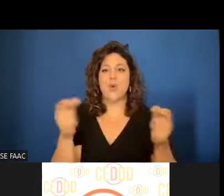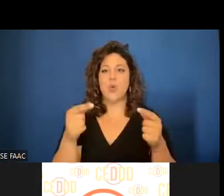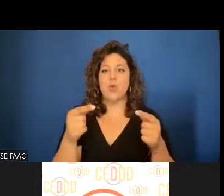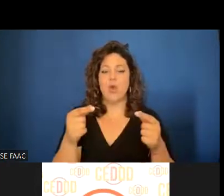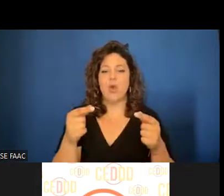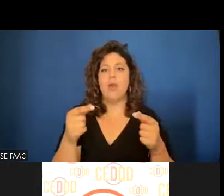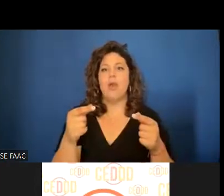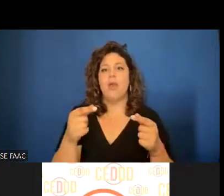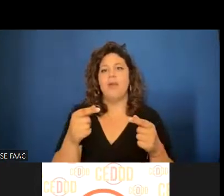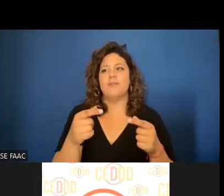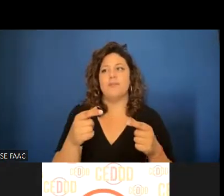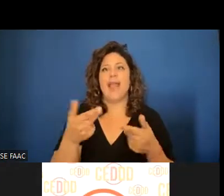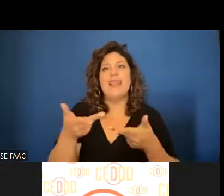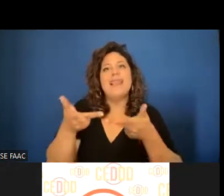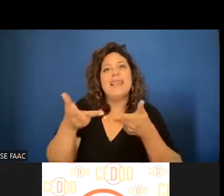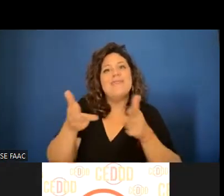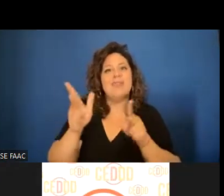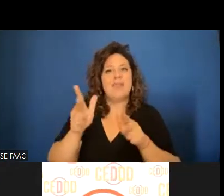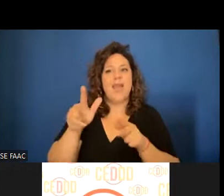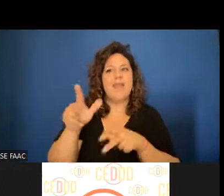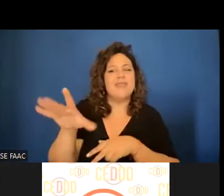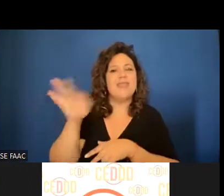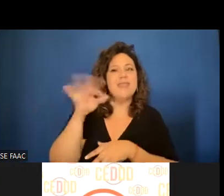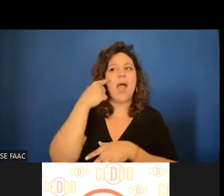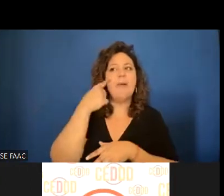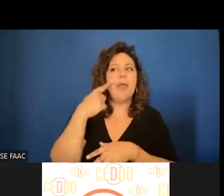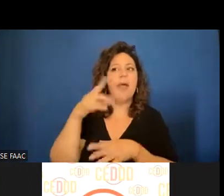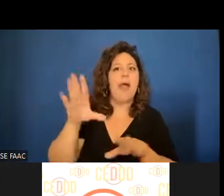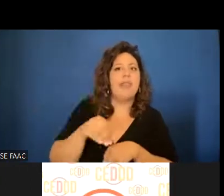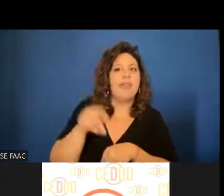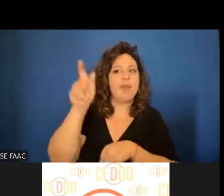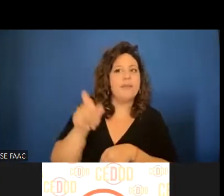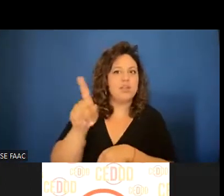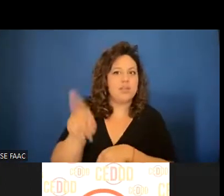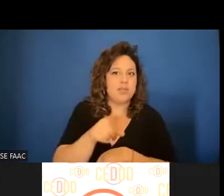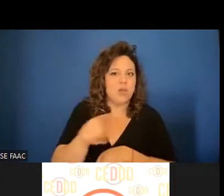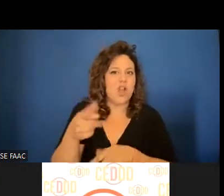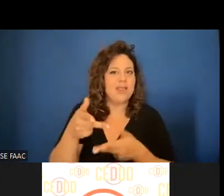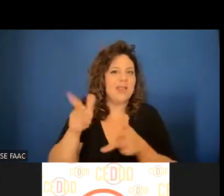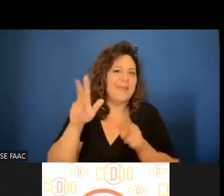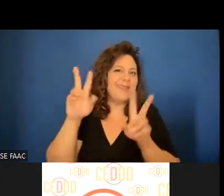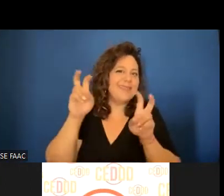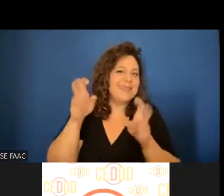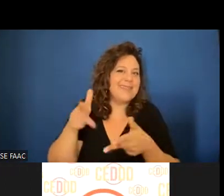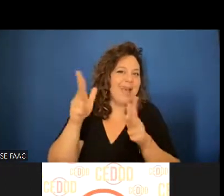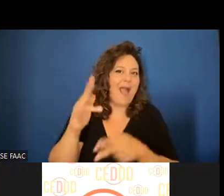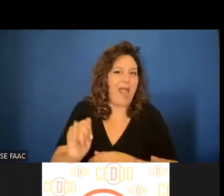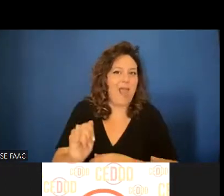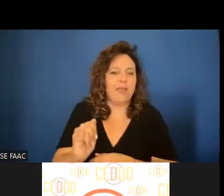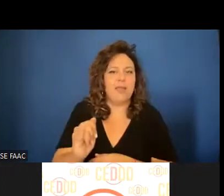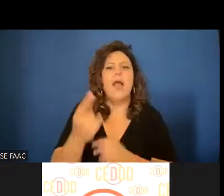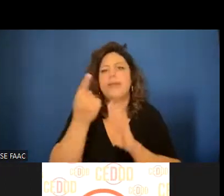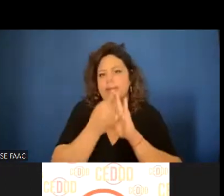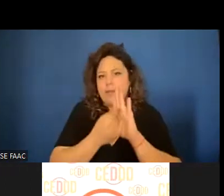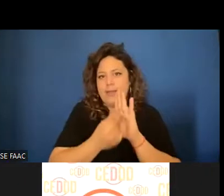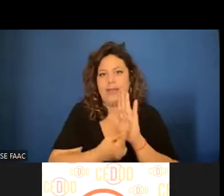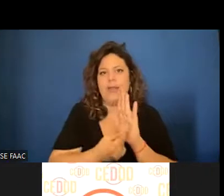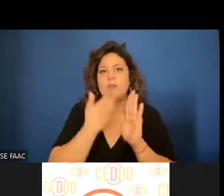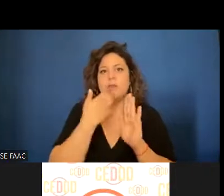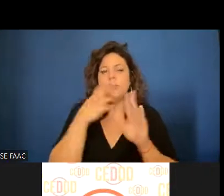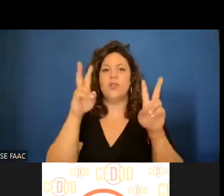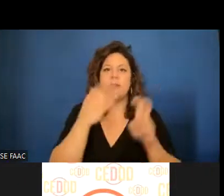esperemos pues que sea un primer paso pues a tratar de todavía poner en un plano más de igualdad